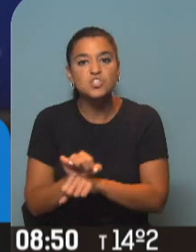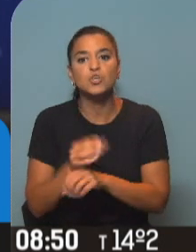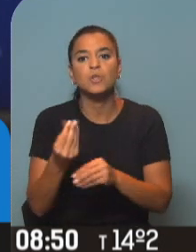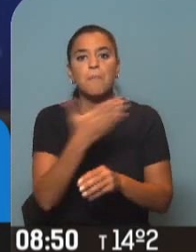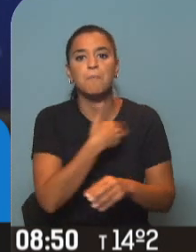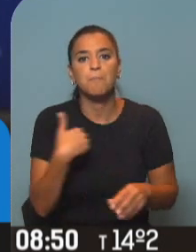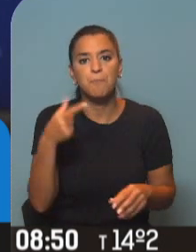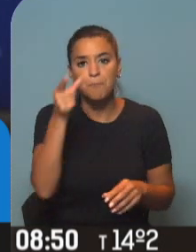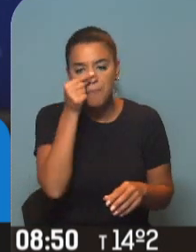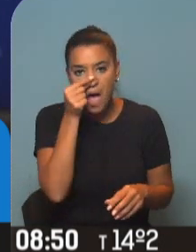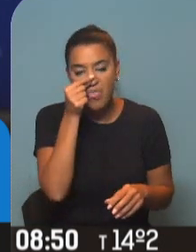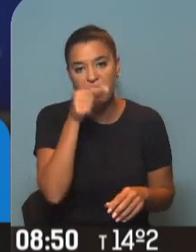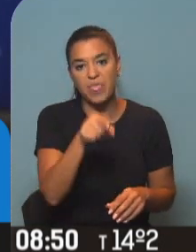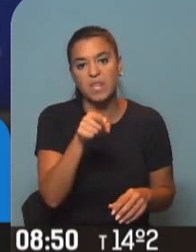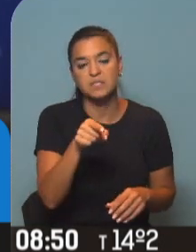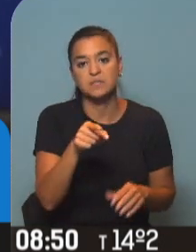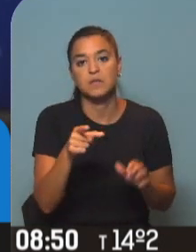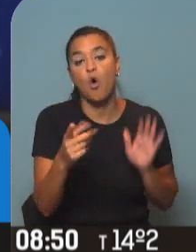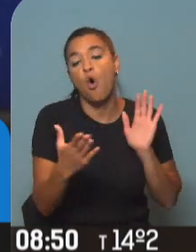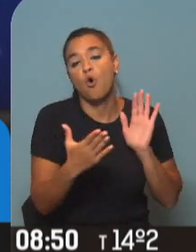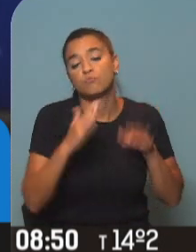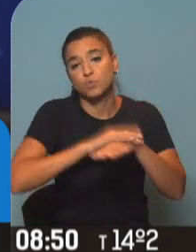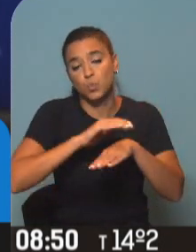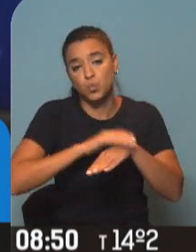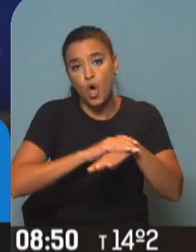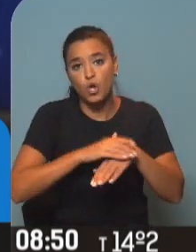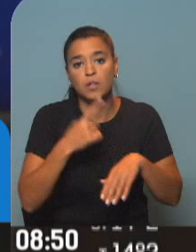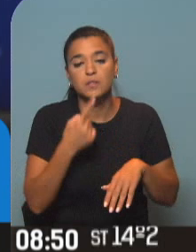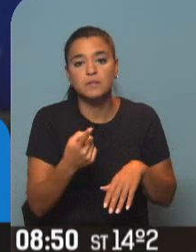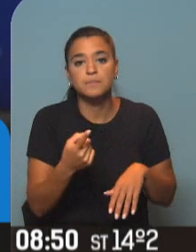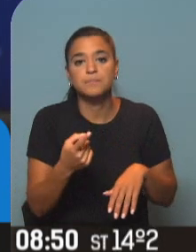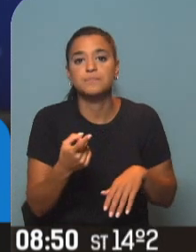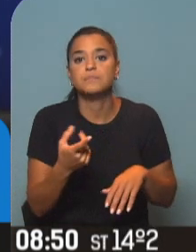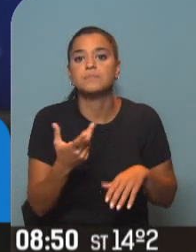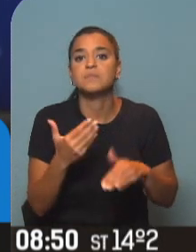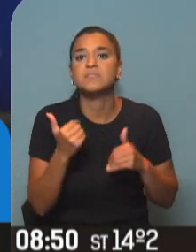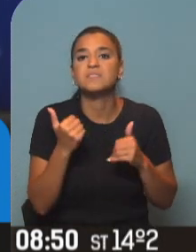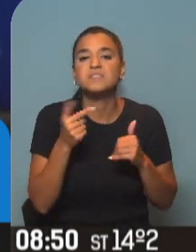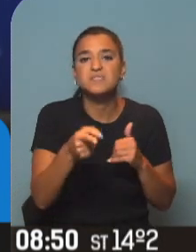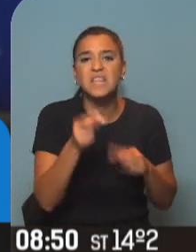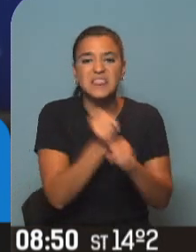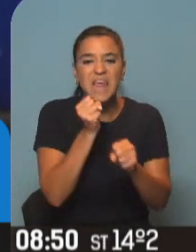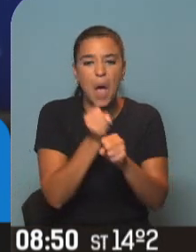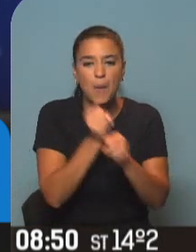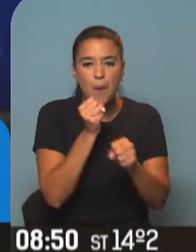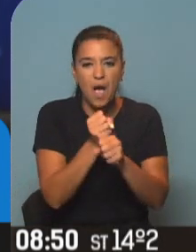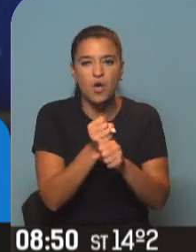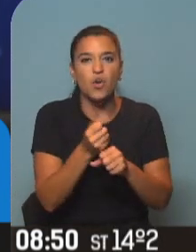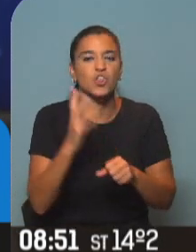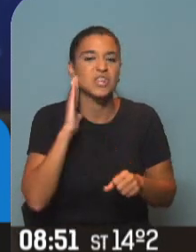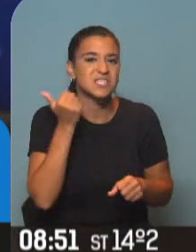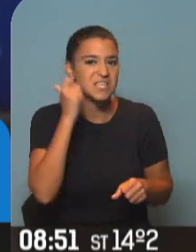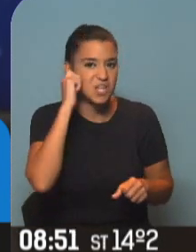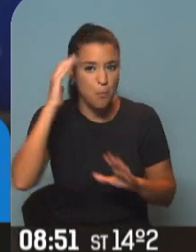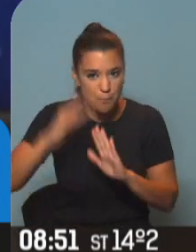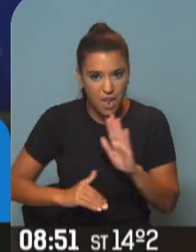padres o curadores o tutores que explotasen o que se aprovechasen de el trabajo de menores 16 años